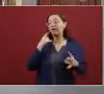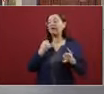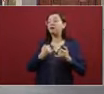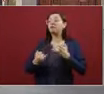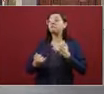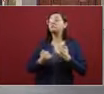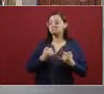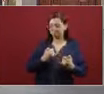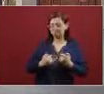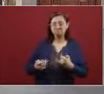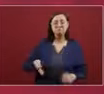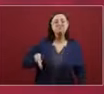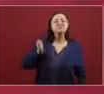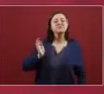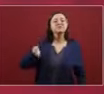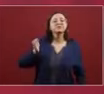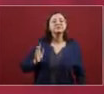Aceptamos el desafío